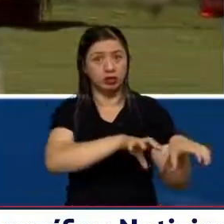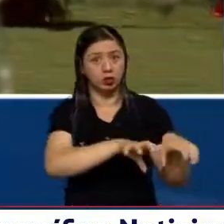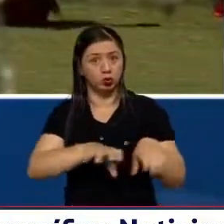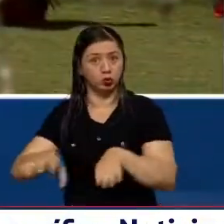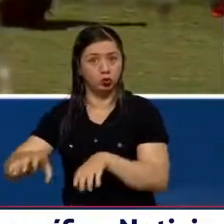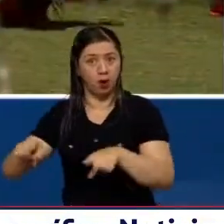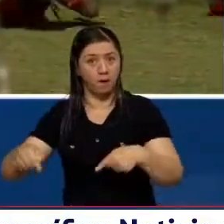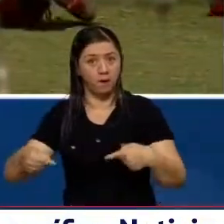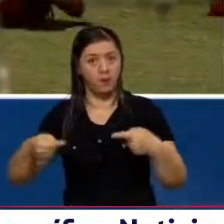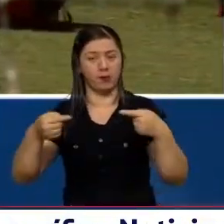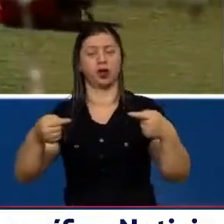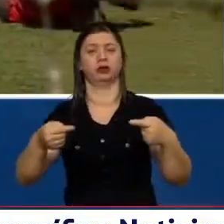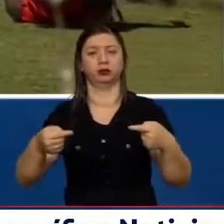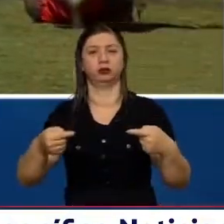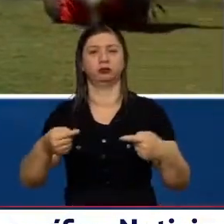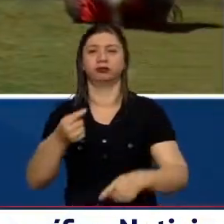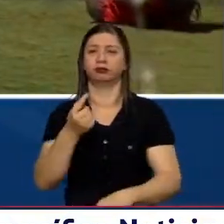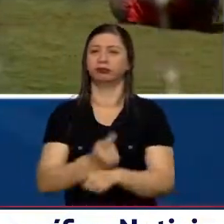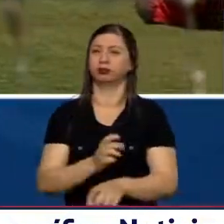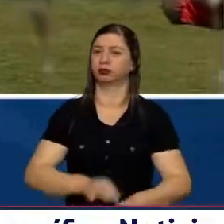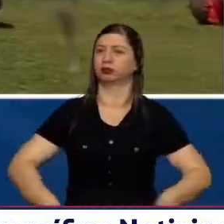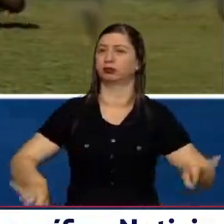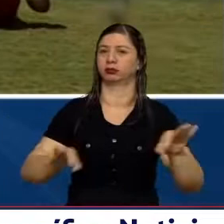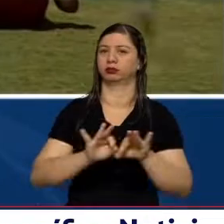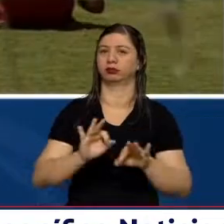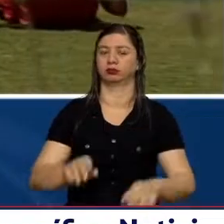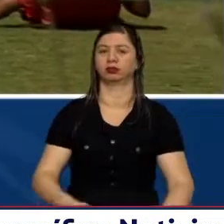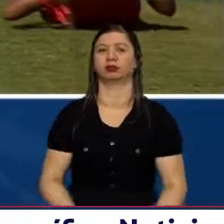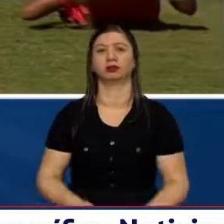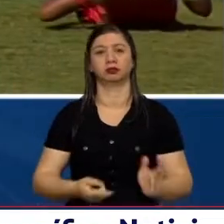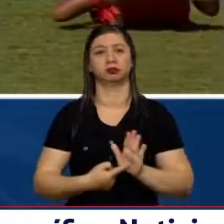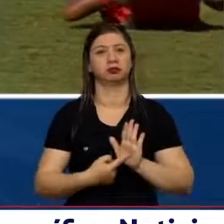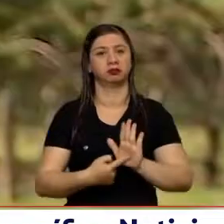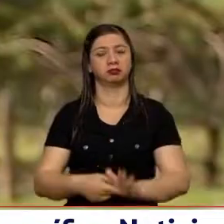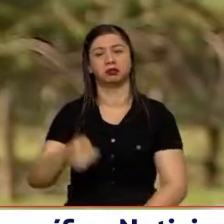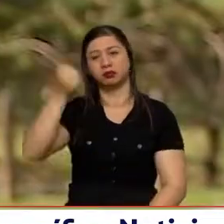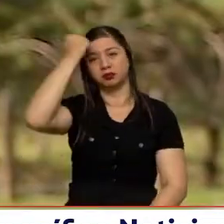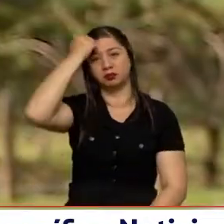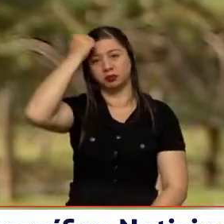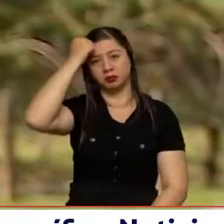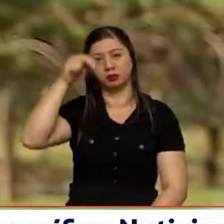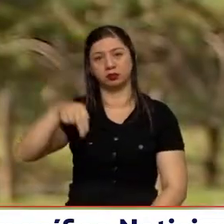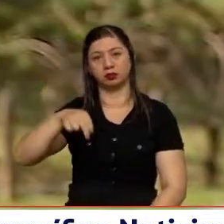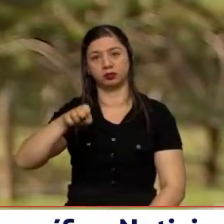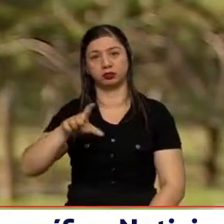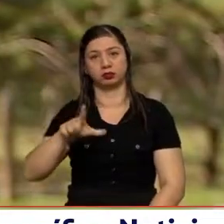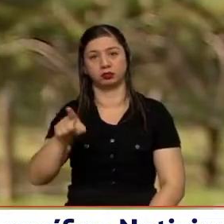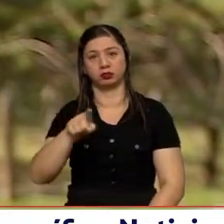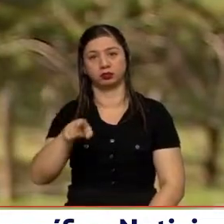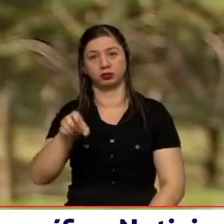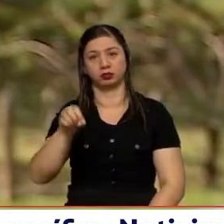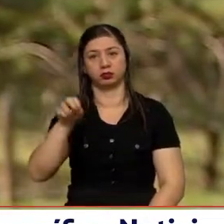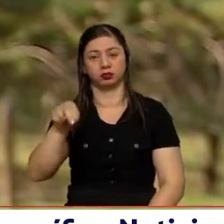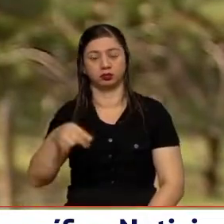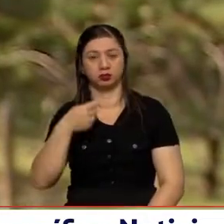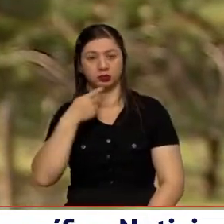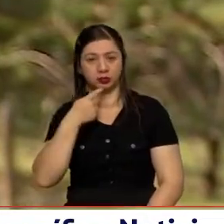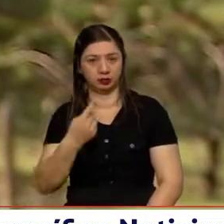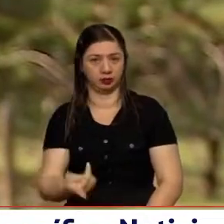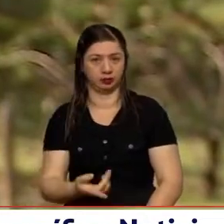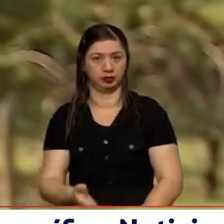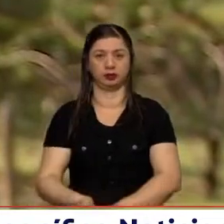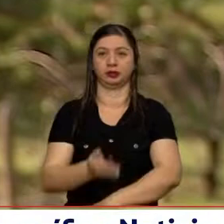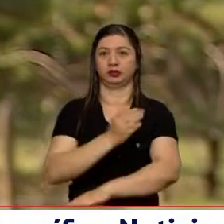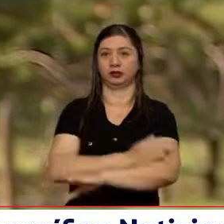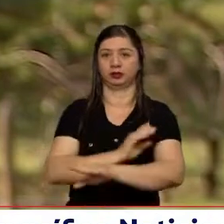la clave para enfrentar este compromiso. Veamos lo que dijo el profesor Nelson Abadía de cara y previo a este